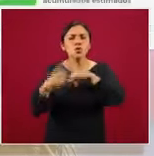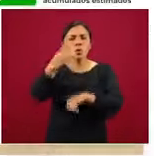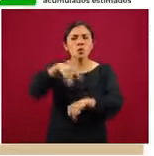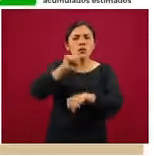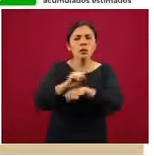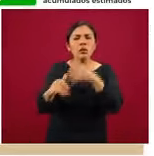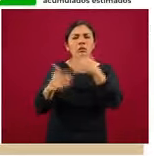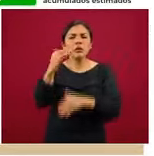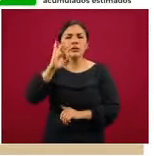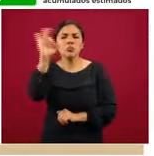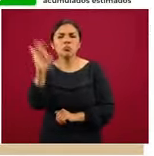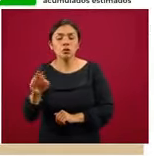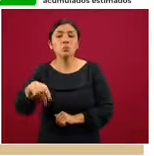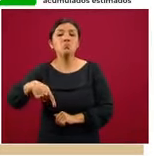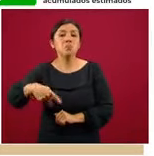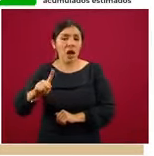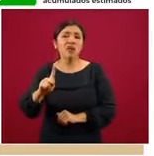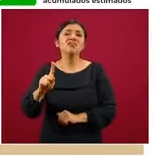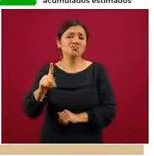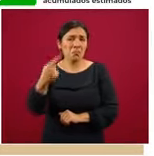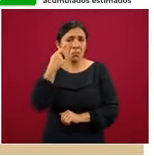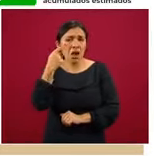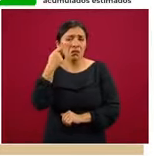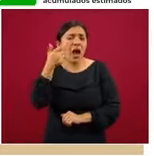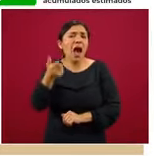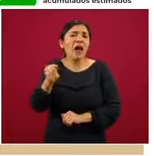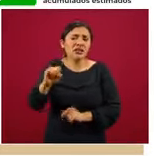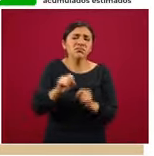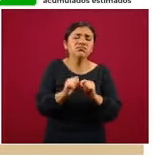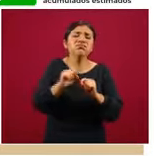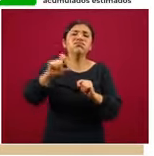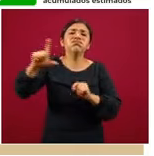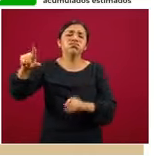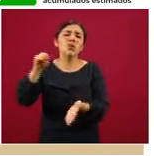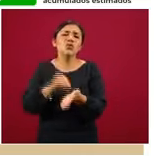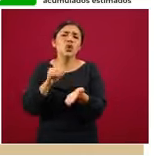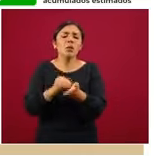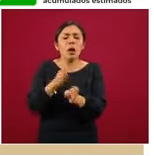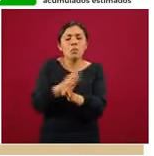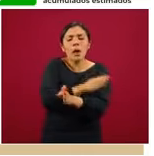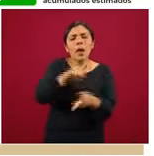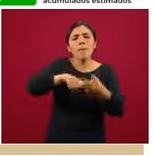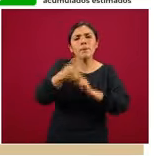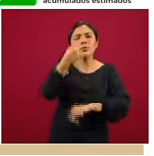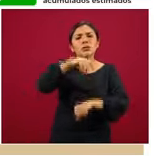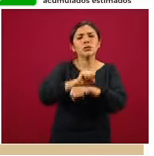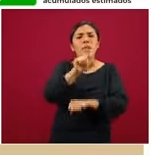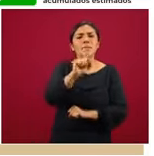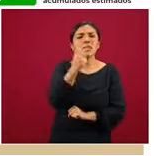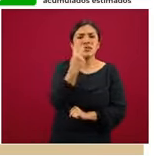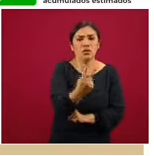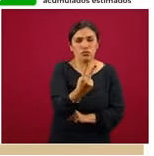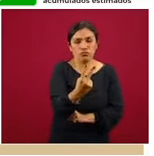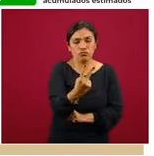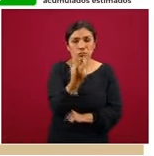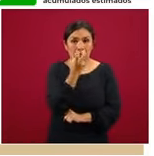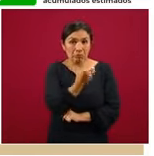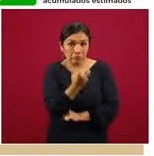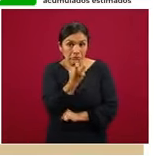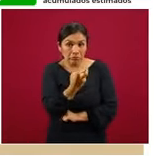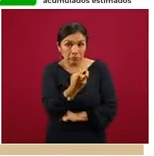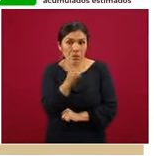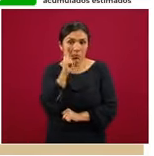a 15%, pero es gruesamente el crecimiento que ha tenido desde la semana 22. Vean que esto es prácticamente